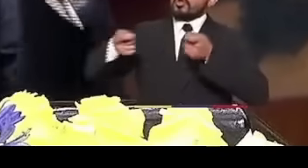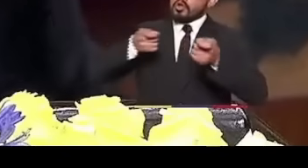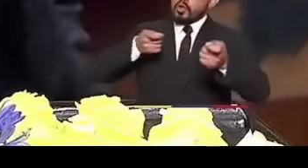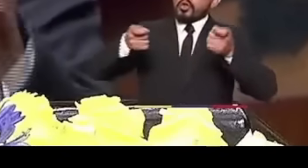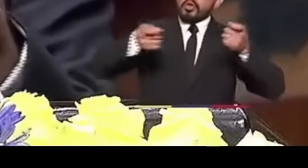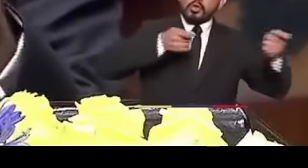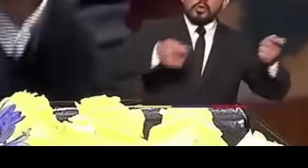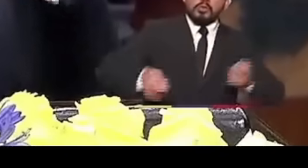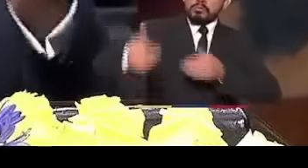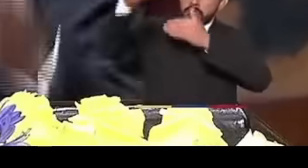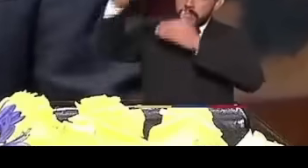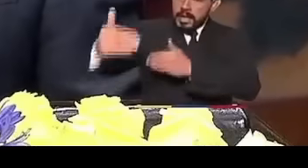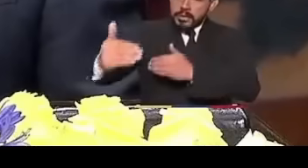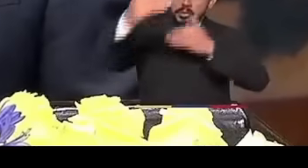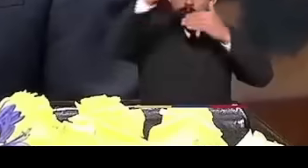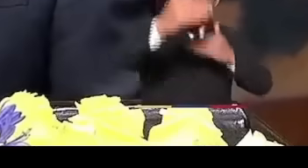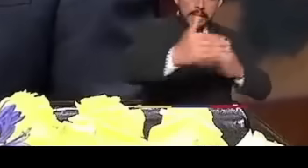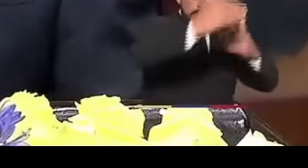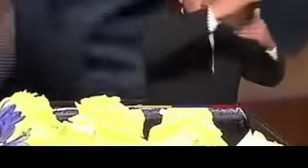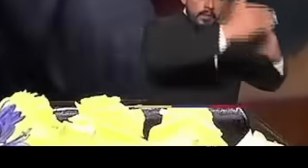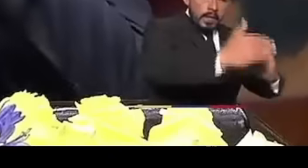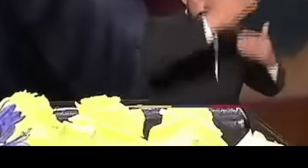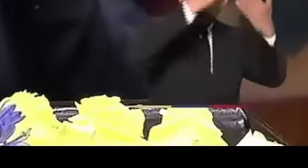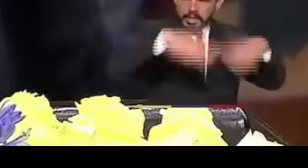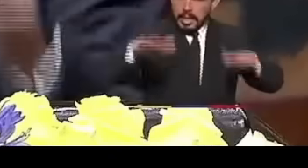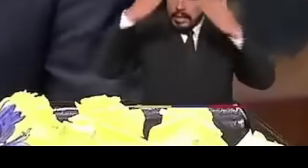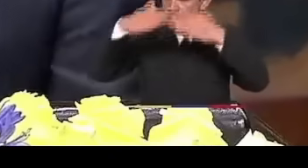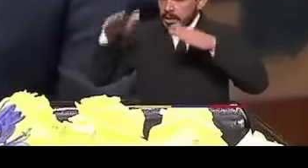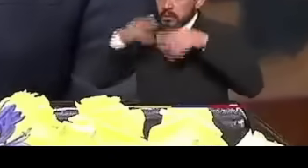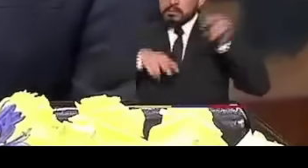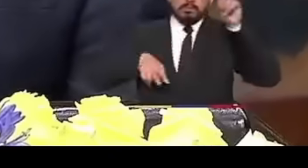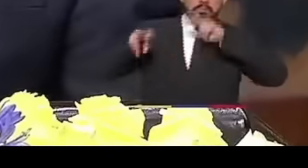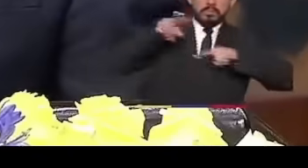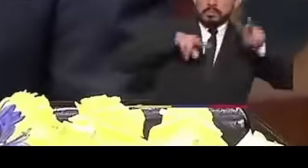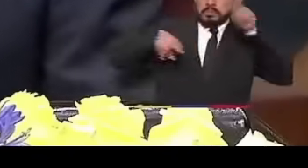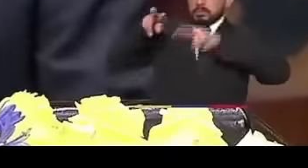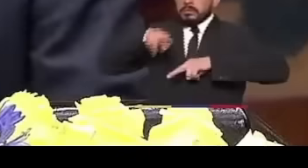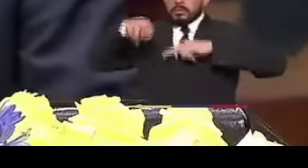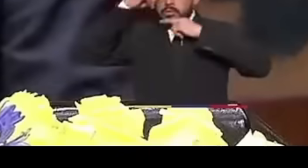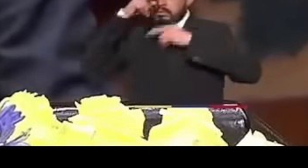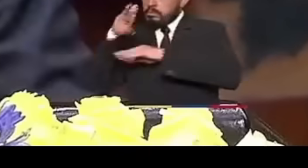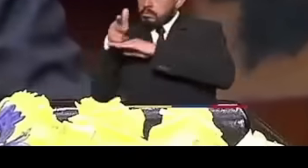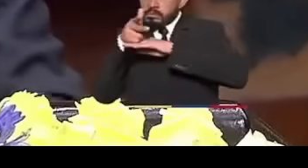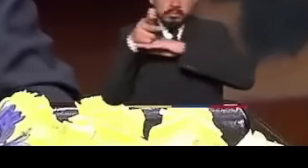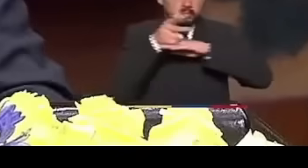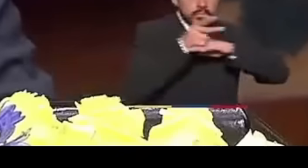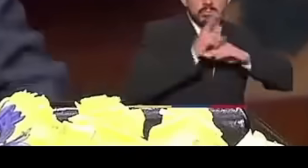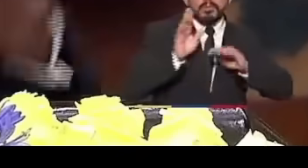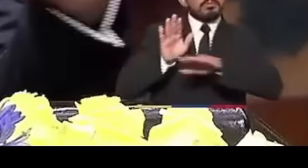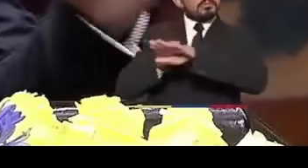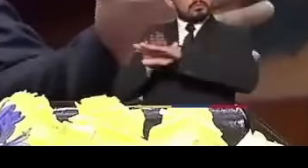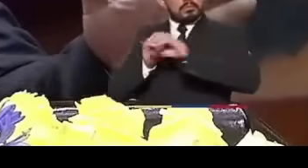periodo establecido para ejercer sus funciones, deben ser observados por los medios de comunicación, claro. Deben